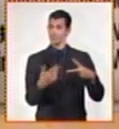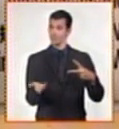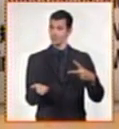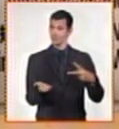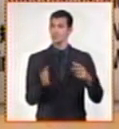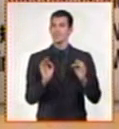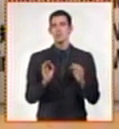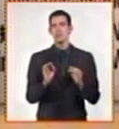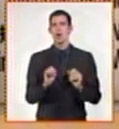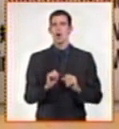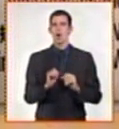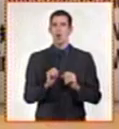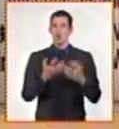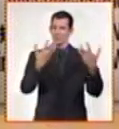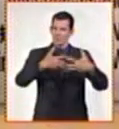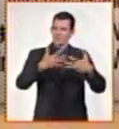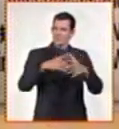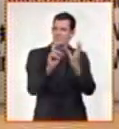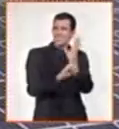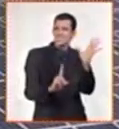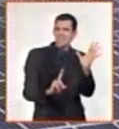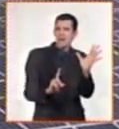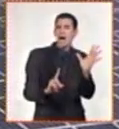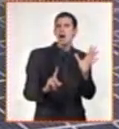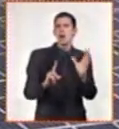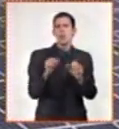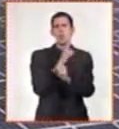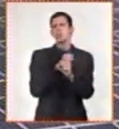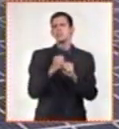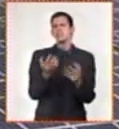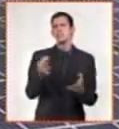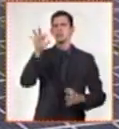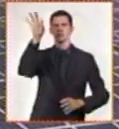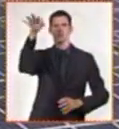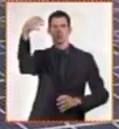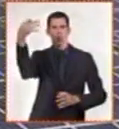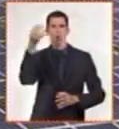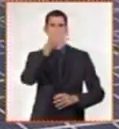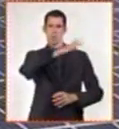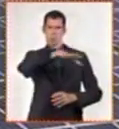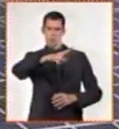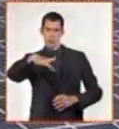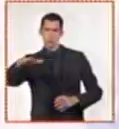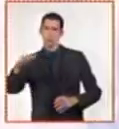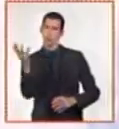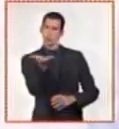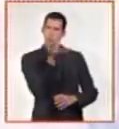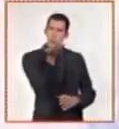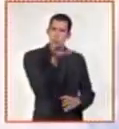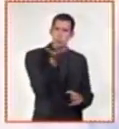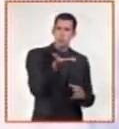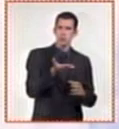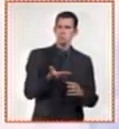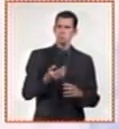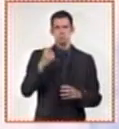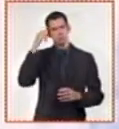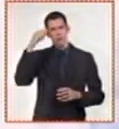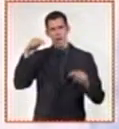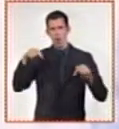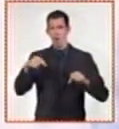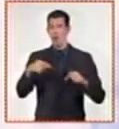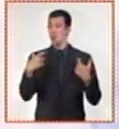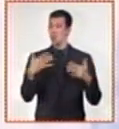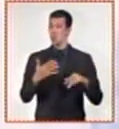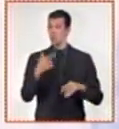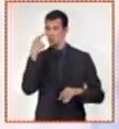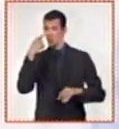sabemos que Cuba enfrenta un déficit de electricidad, pero sus recursos de energía solar son abundantes. En este aspecto, el